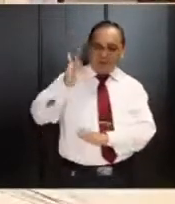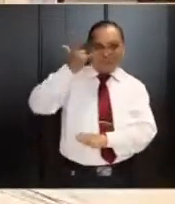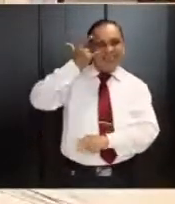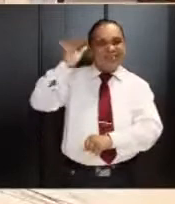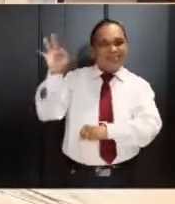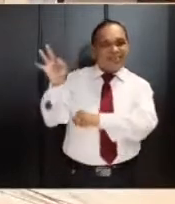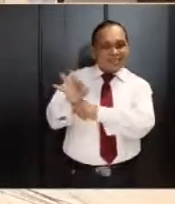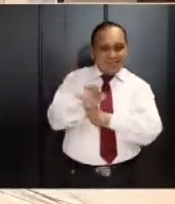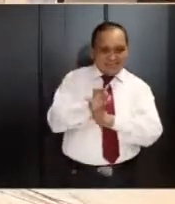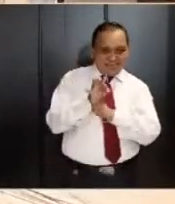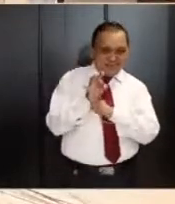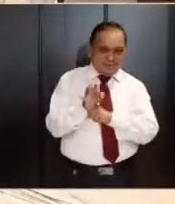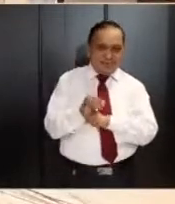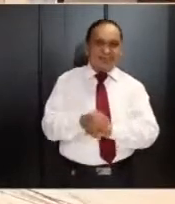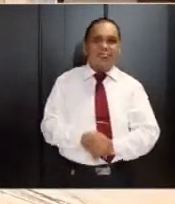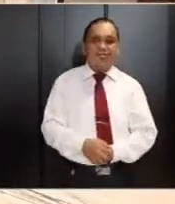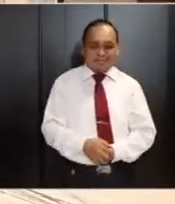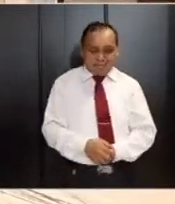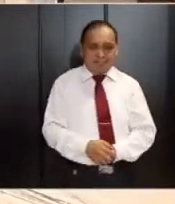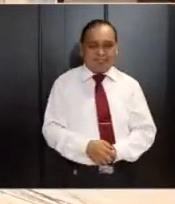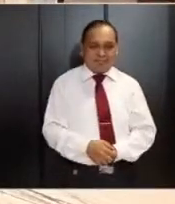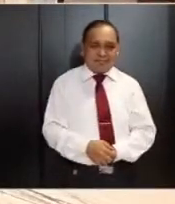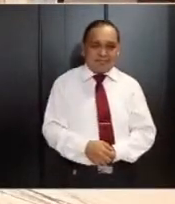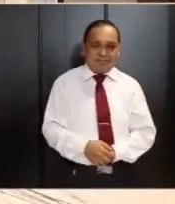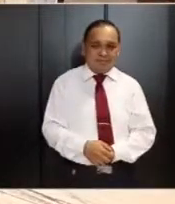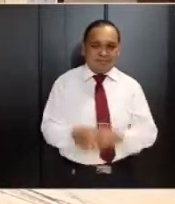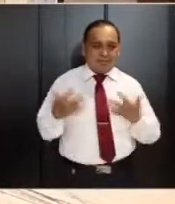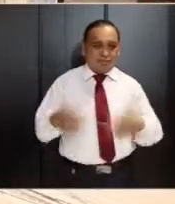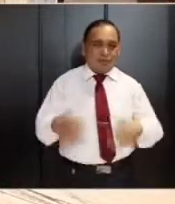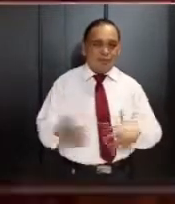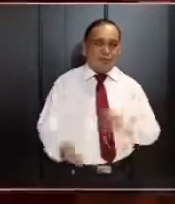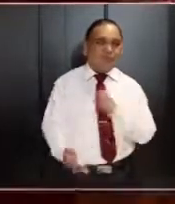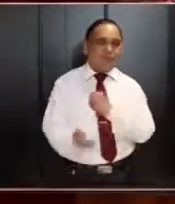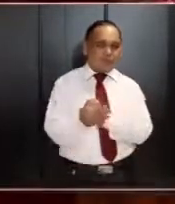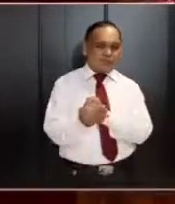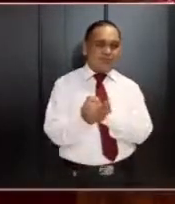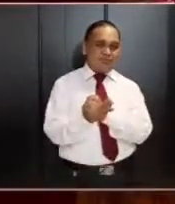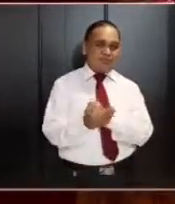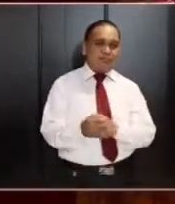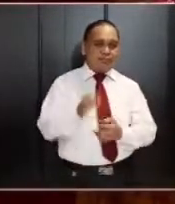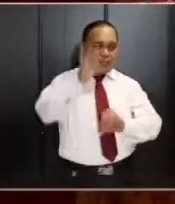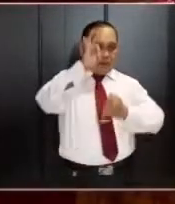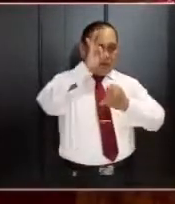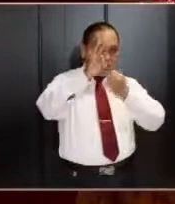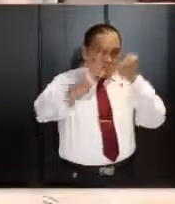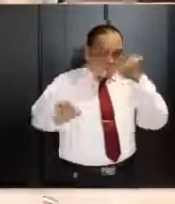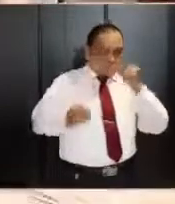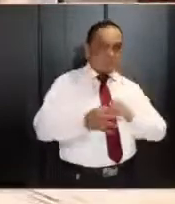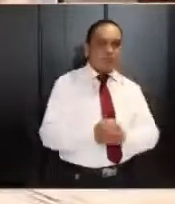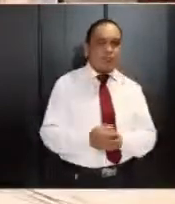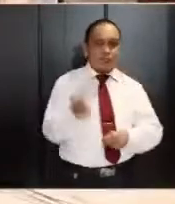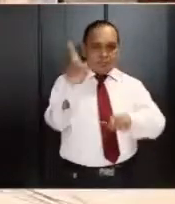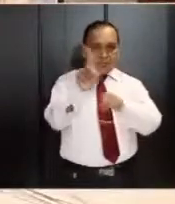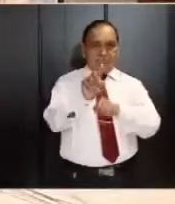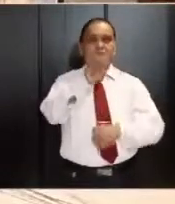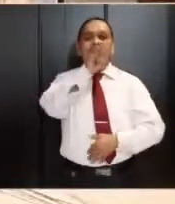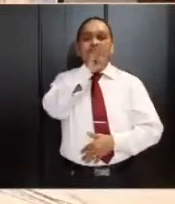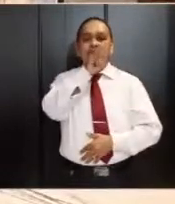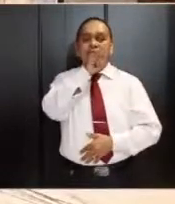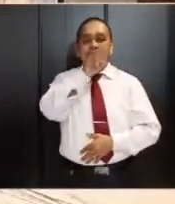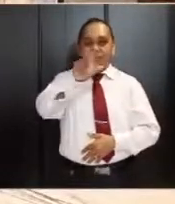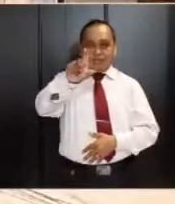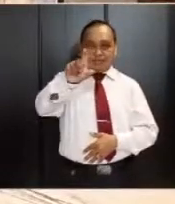y de beneficios que a todos nos va a caer muy bien. Y como último Gracias. Comentario, en el Día de las Madres,